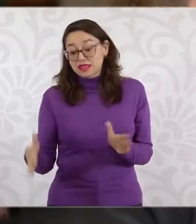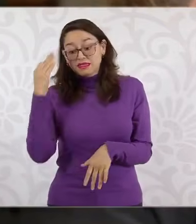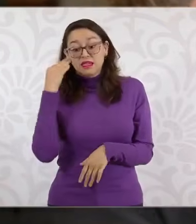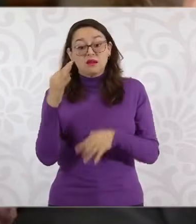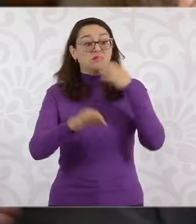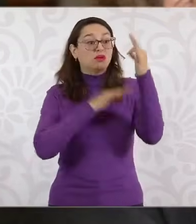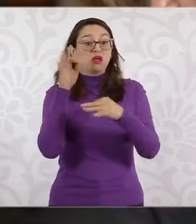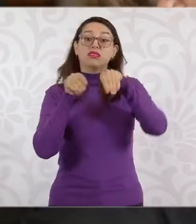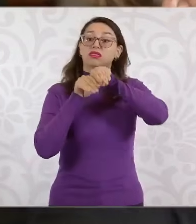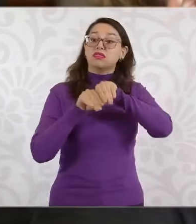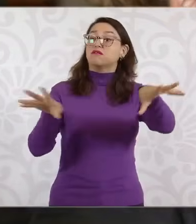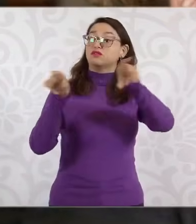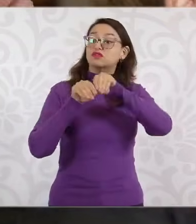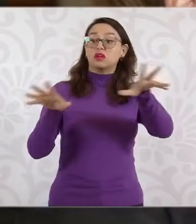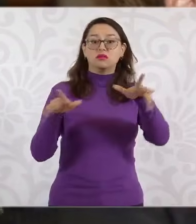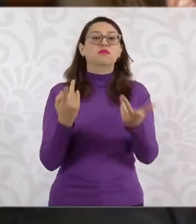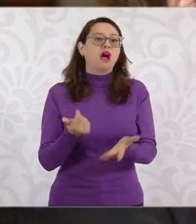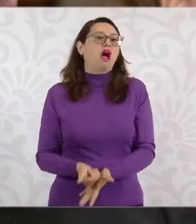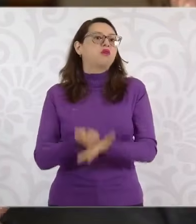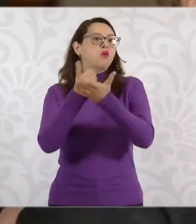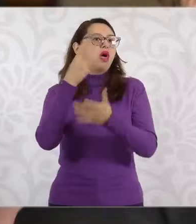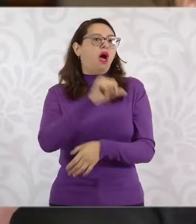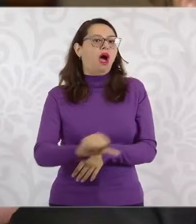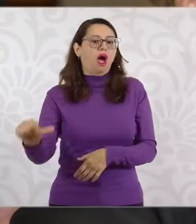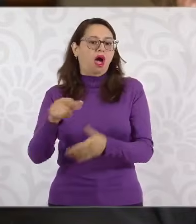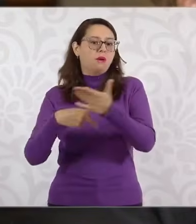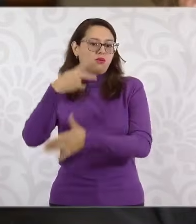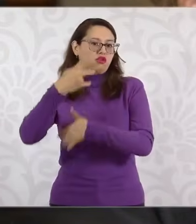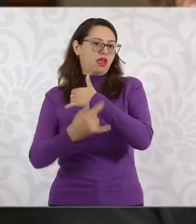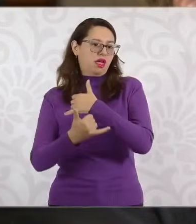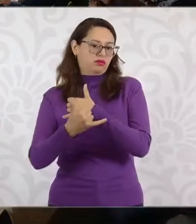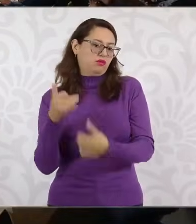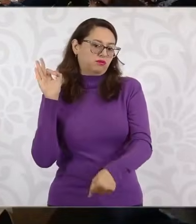revocación, está fortaleciendo el proyecto del partido.